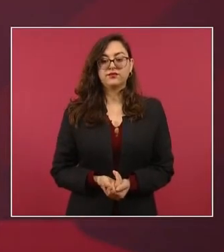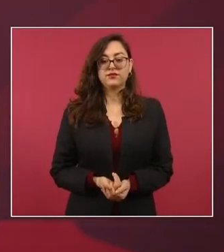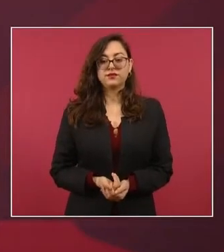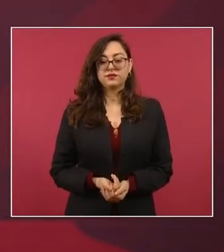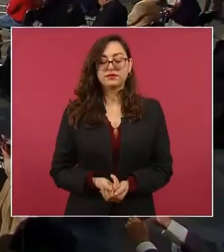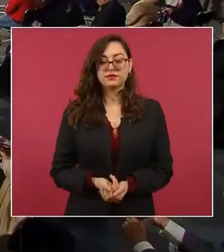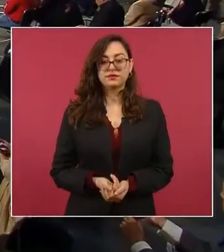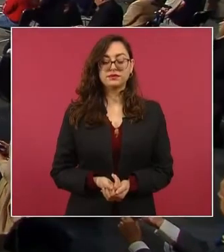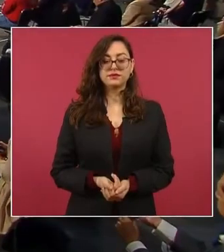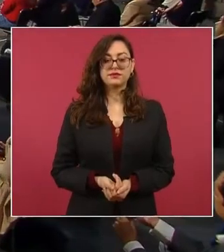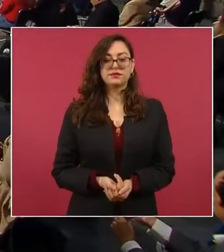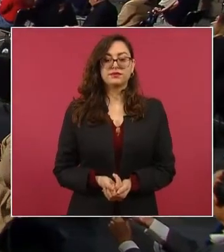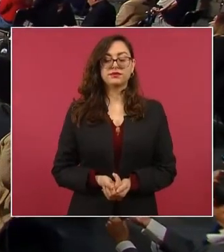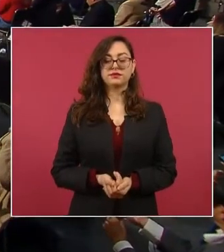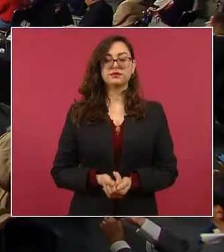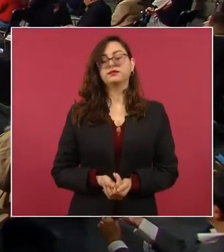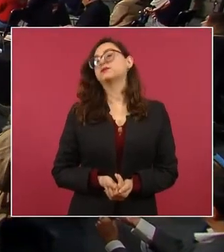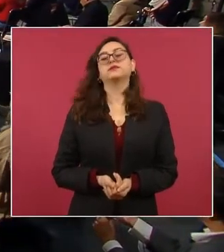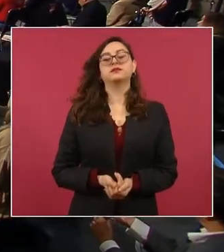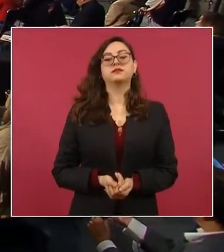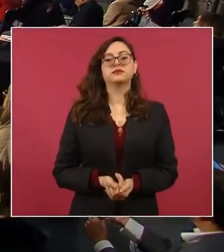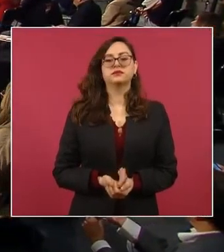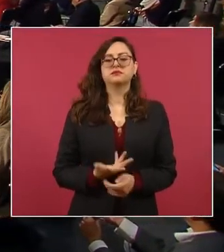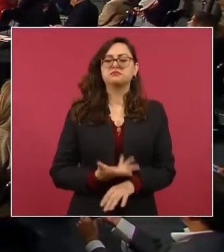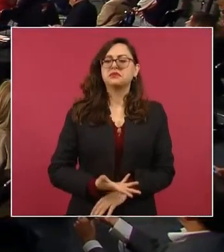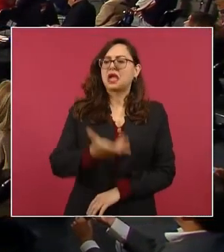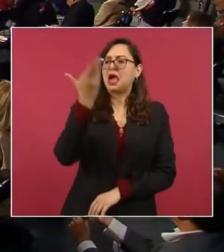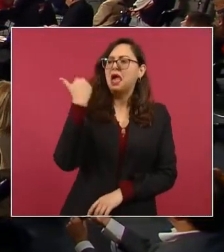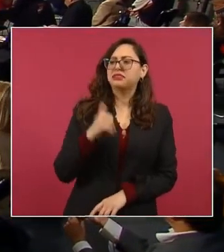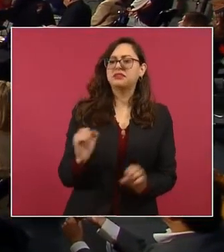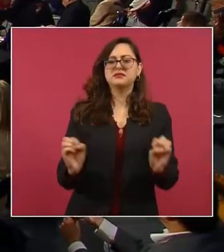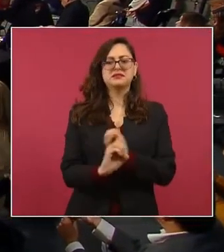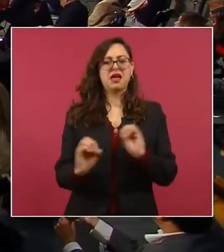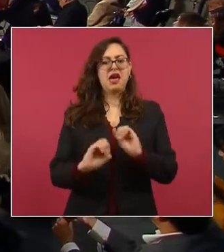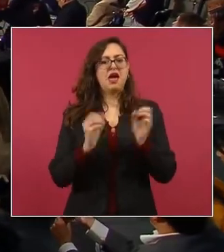Estamos hablando del caso de García Luna.